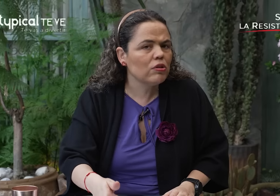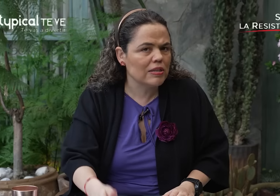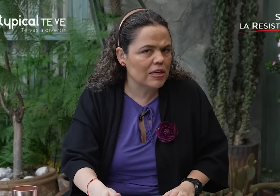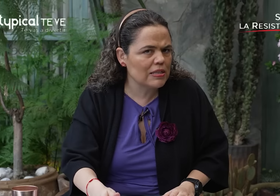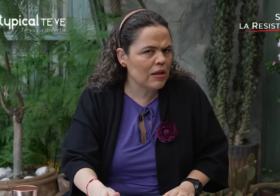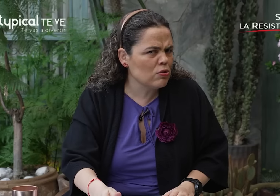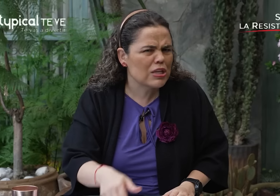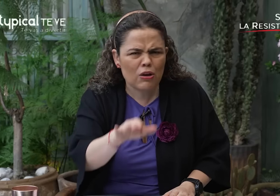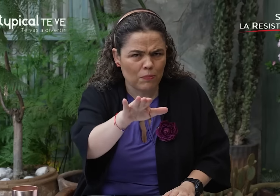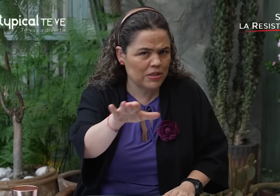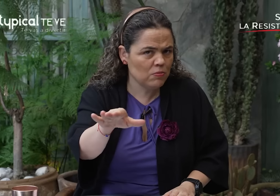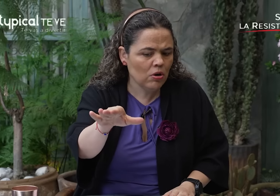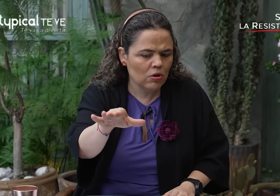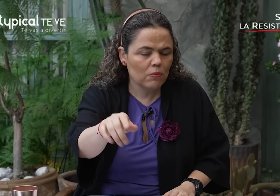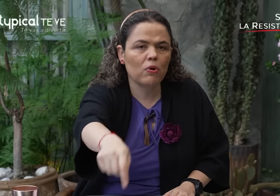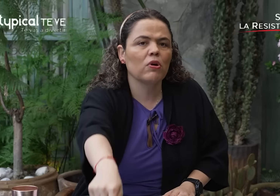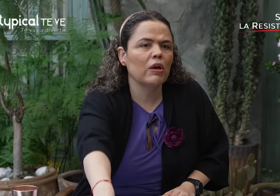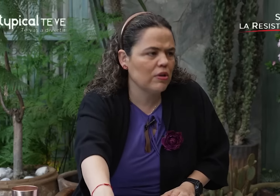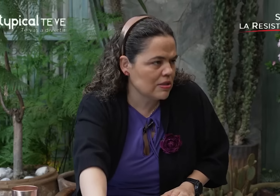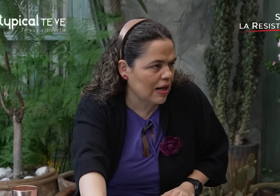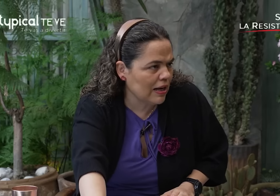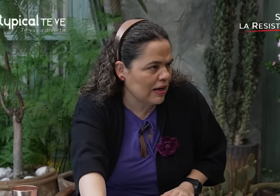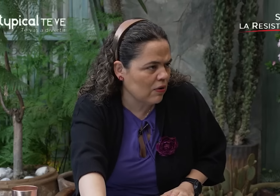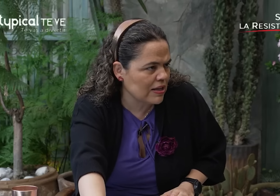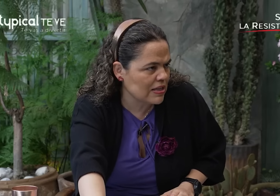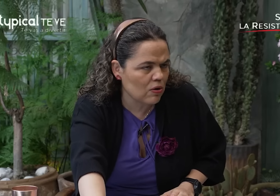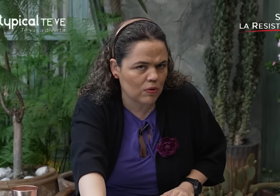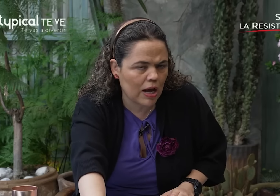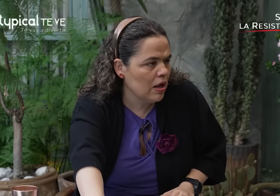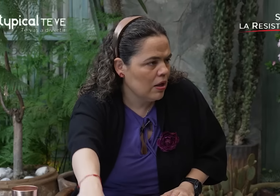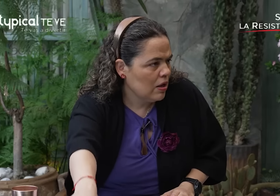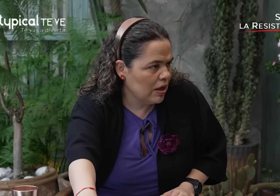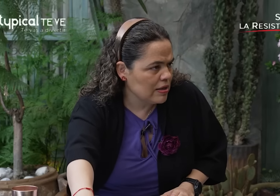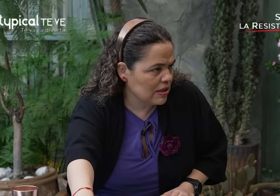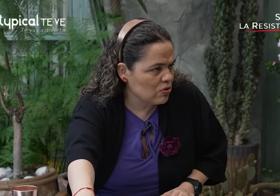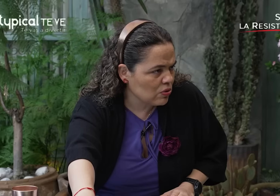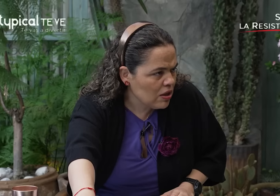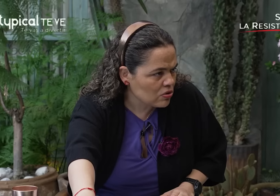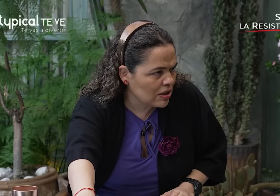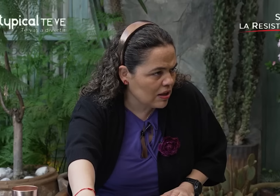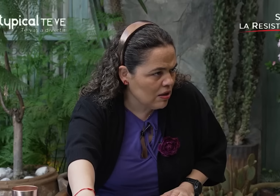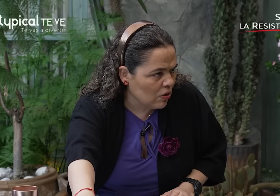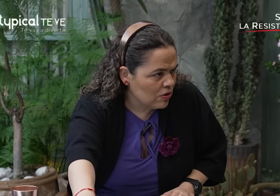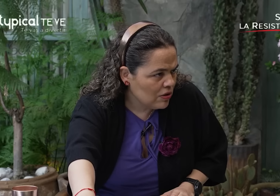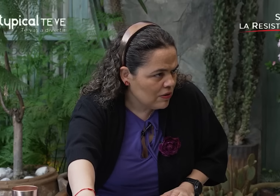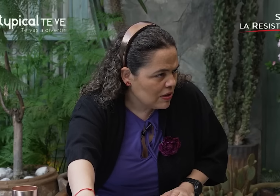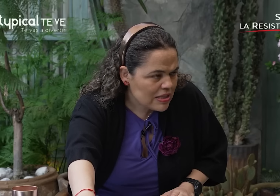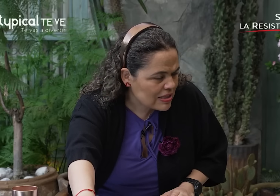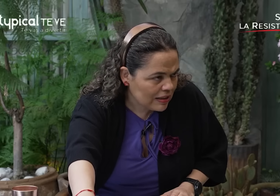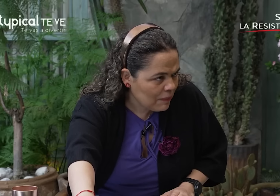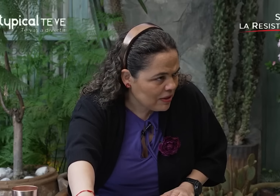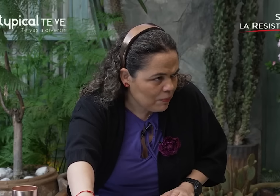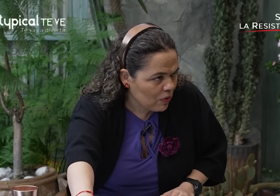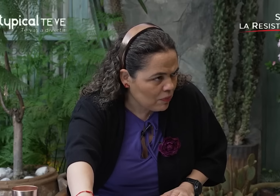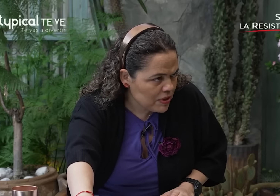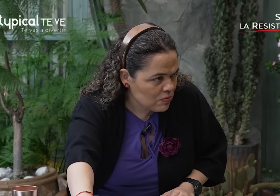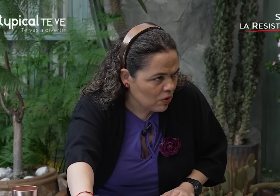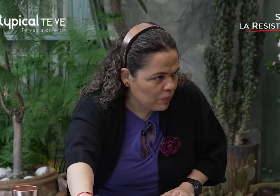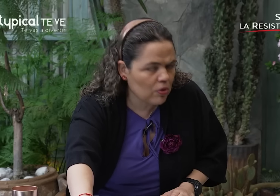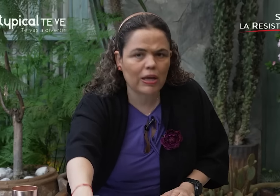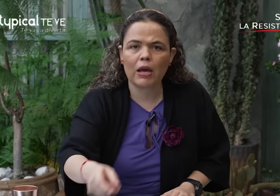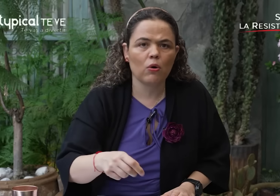largo de 6 años. Y lo mismo por lo que hoy está Genaro García Luna en Estados Unidos, detenido. Es exactamente por